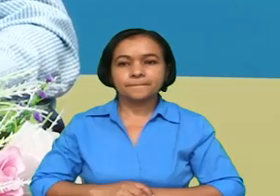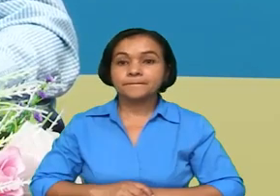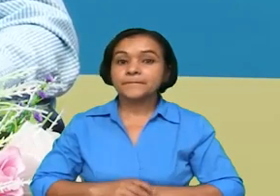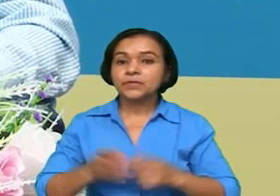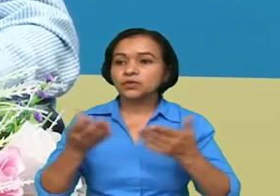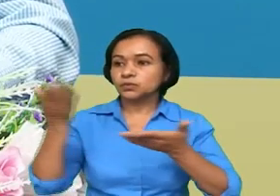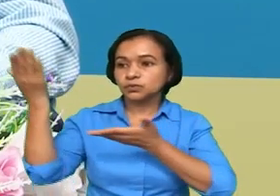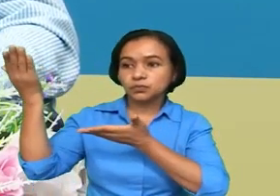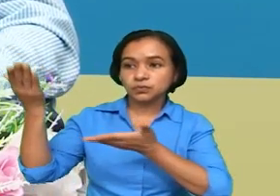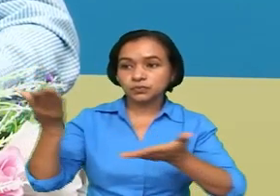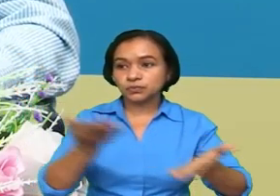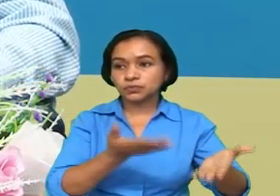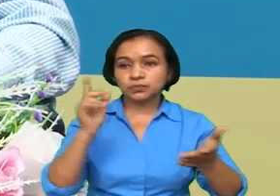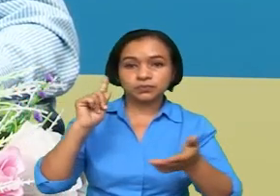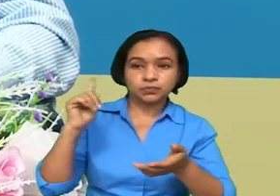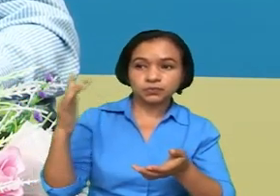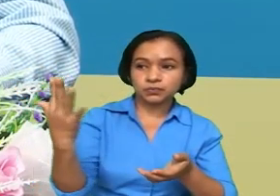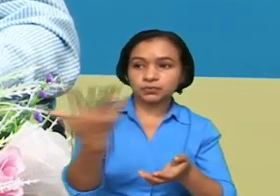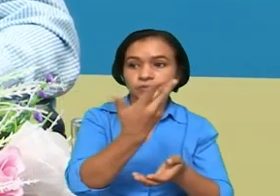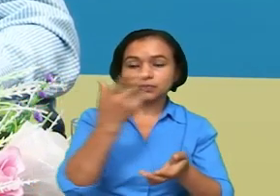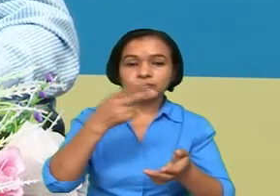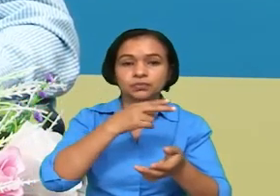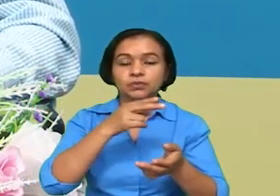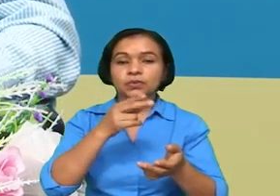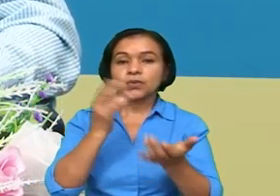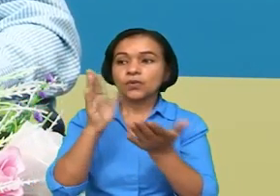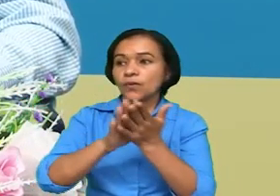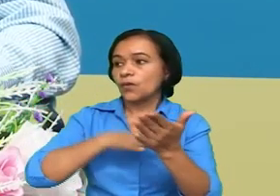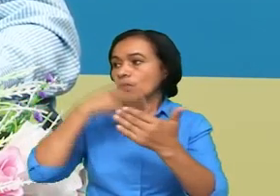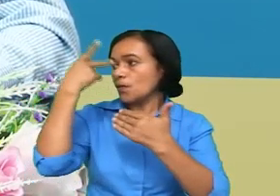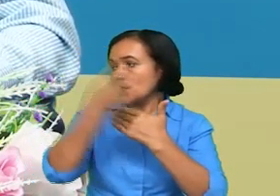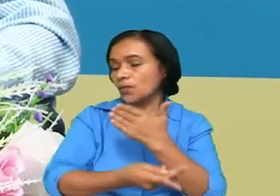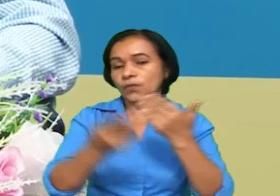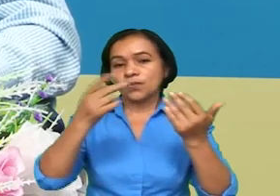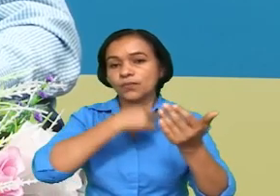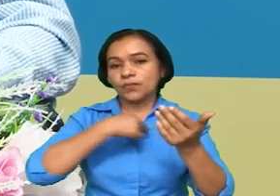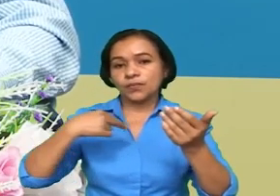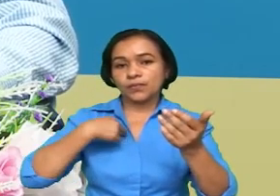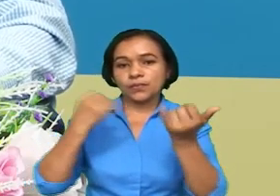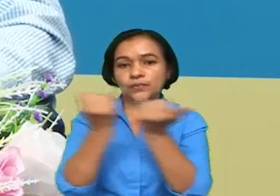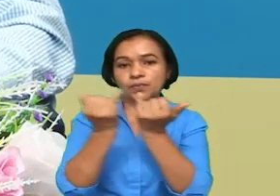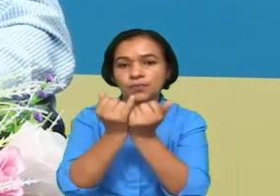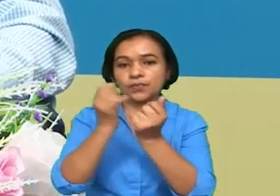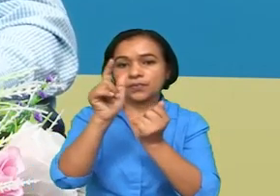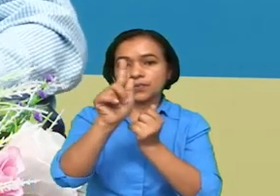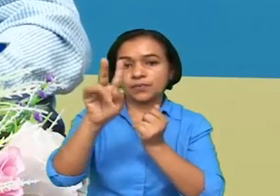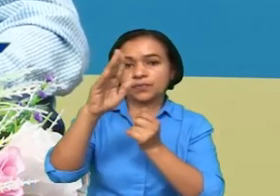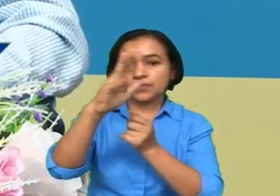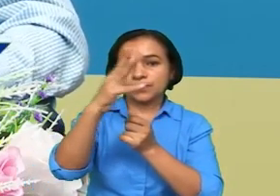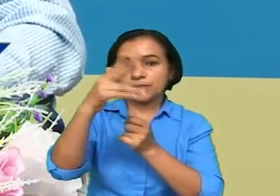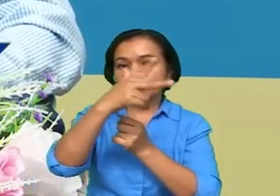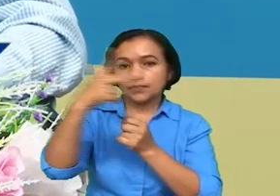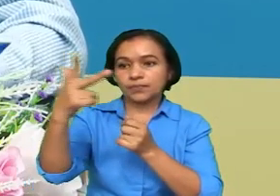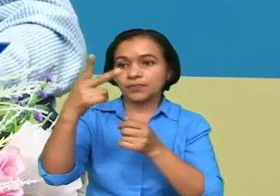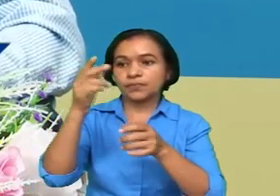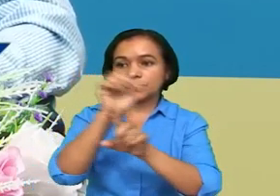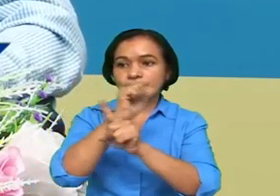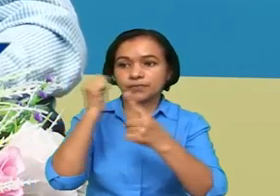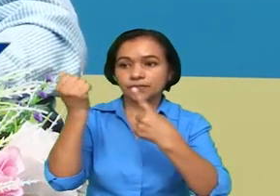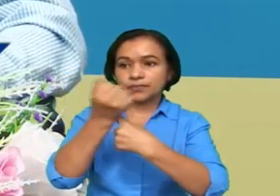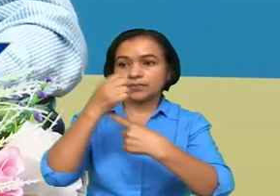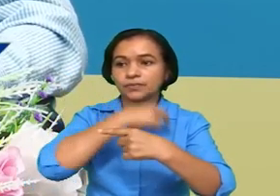Sean bienvenidos y bienvenidas a un programa más de Prevenir es Salud a través de la frecuencia del canal 98, el canal parlamentario,